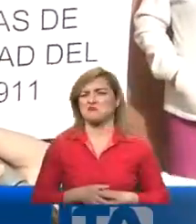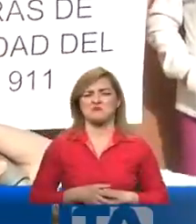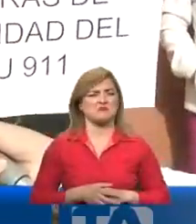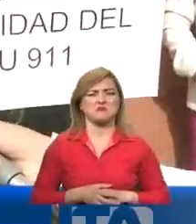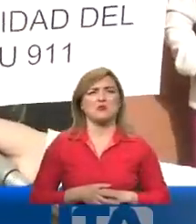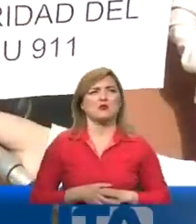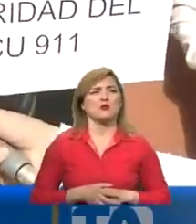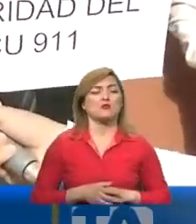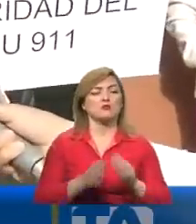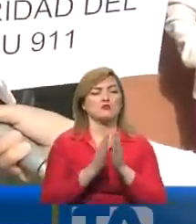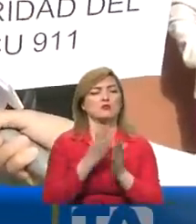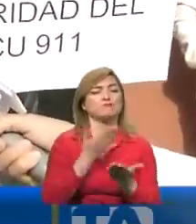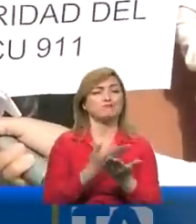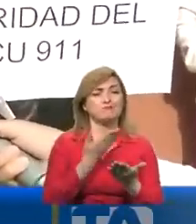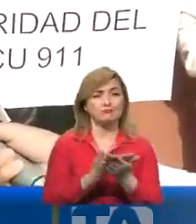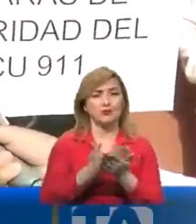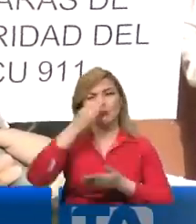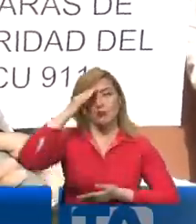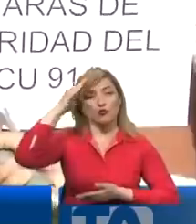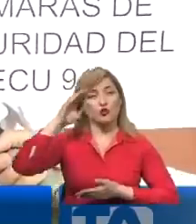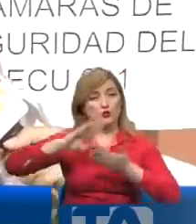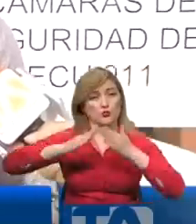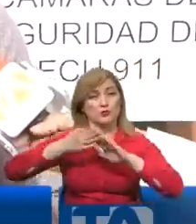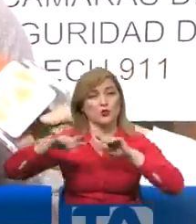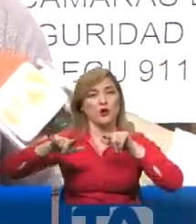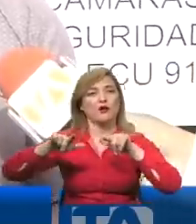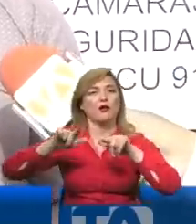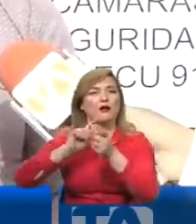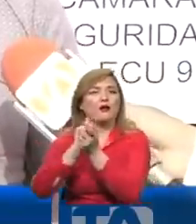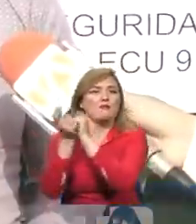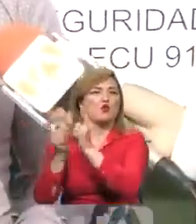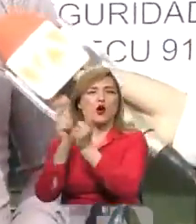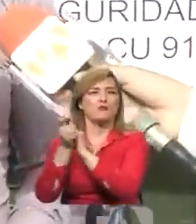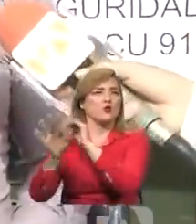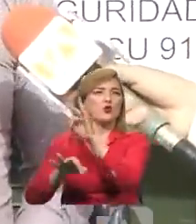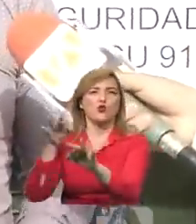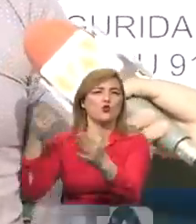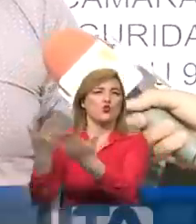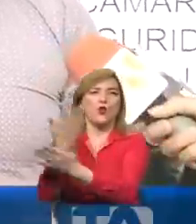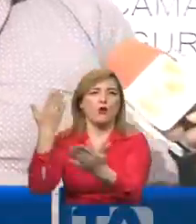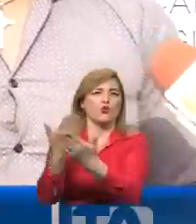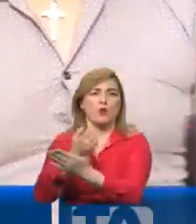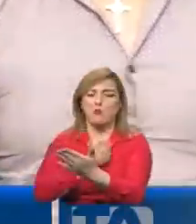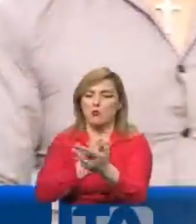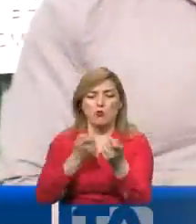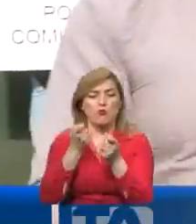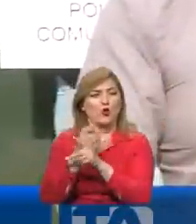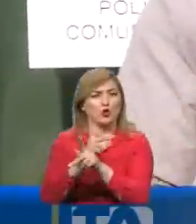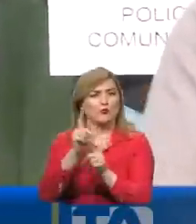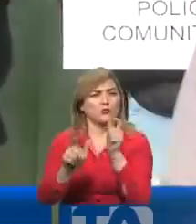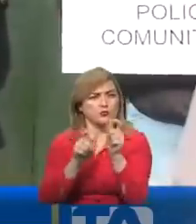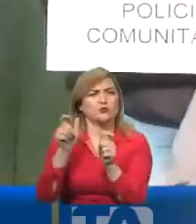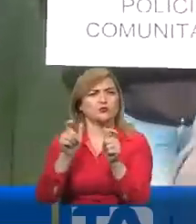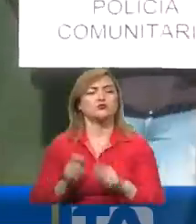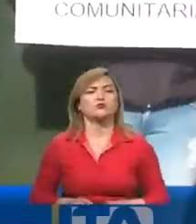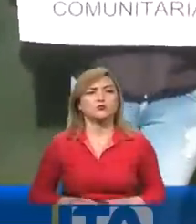de manera puntual se cambie a la policía comunitaria de este sector por una nueva que tenga un sentido de pertenencia, pero sobre todo que tenga un